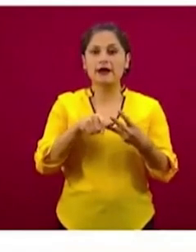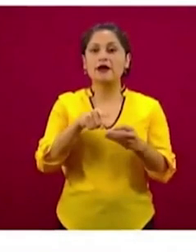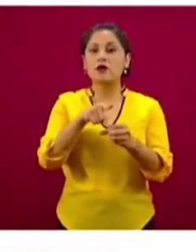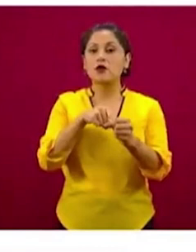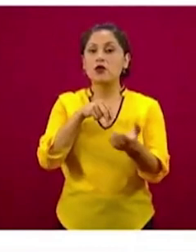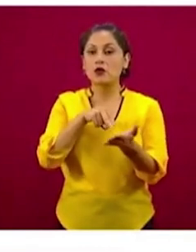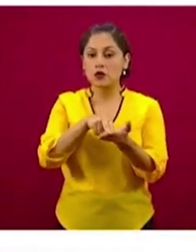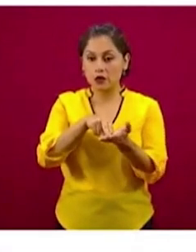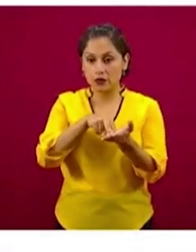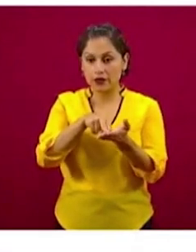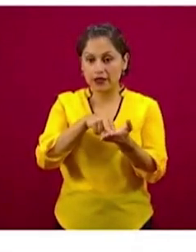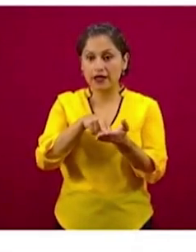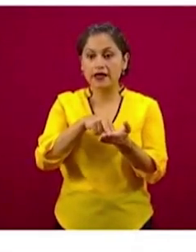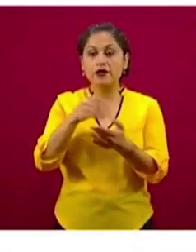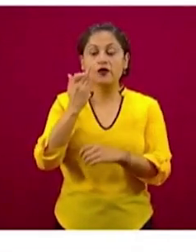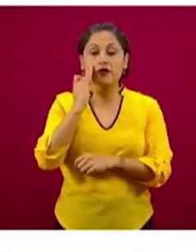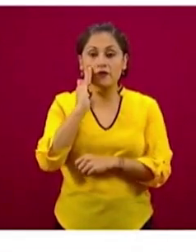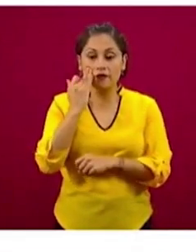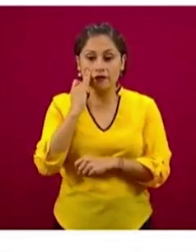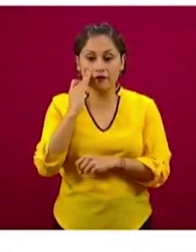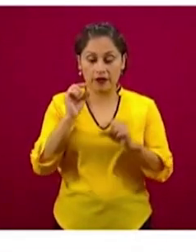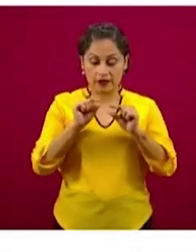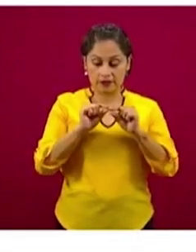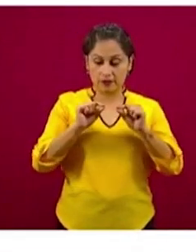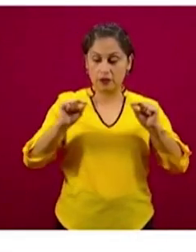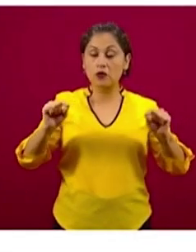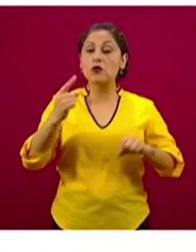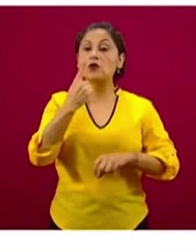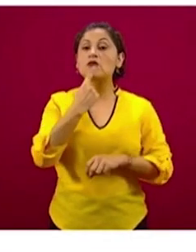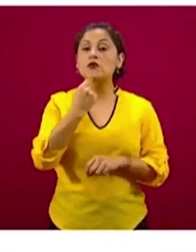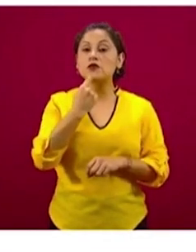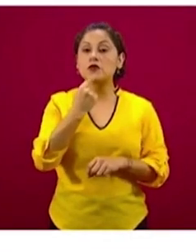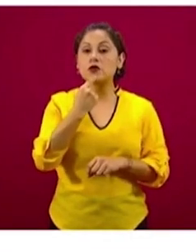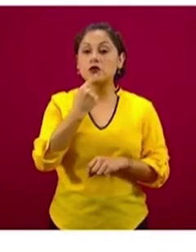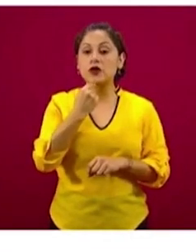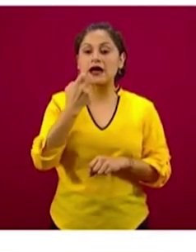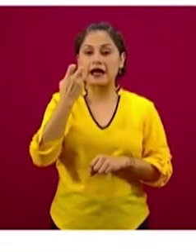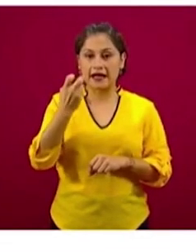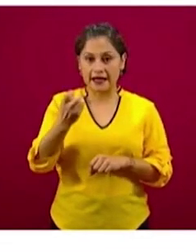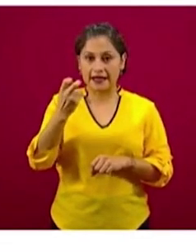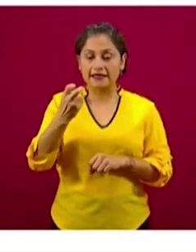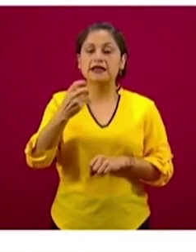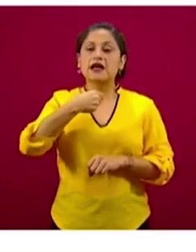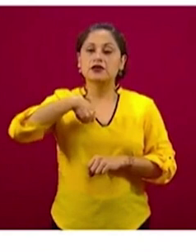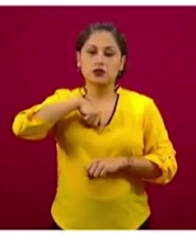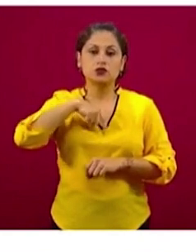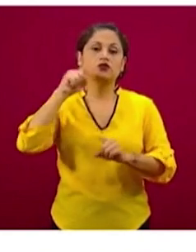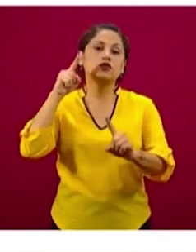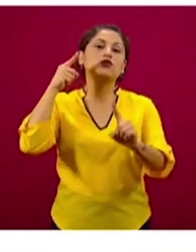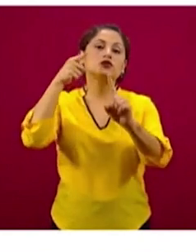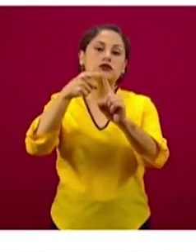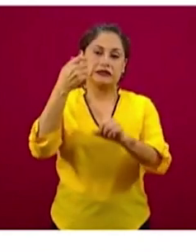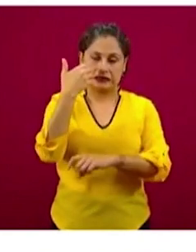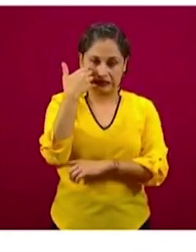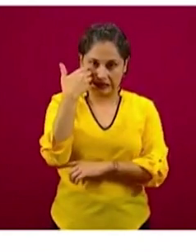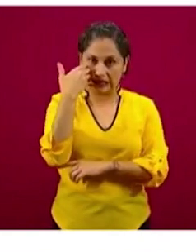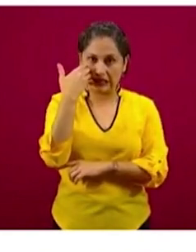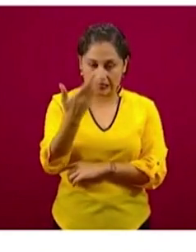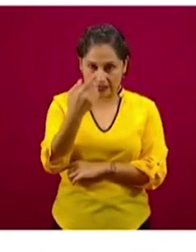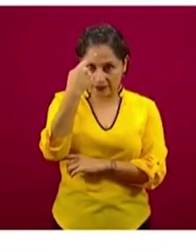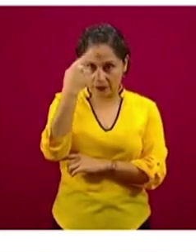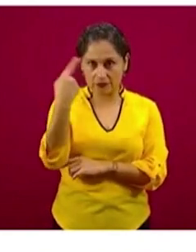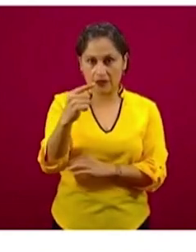línea roja que es una constante es lo que hemos establecido como la meta mínima de disminución de movilidad que es de